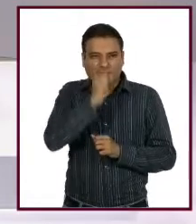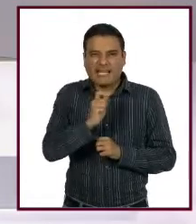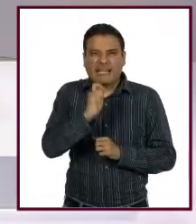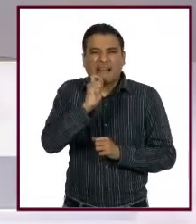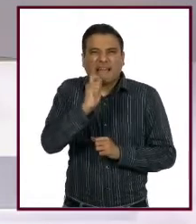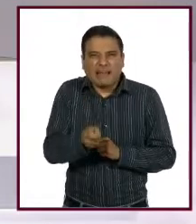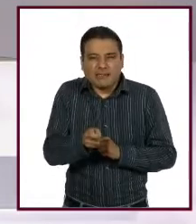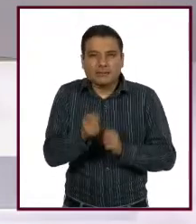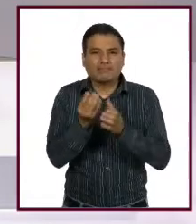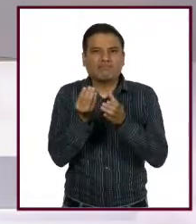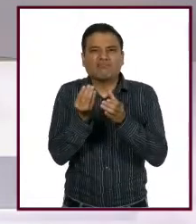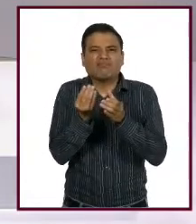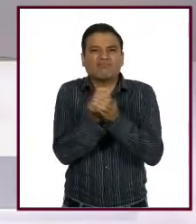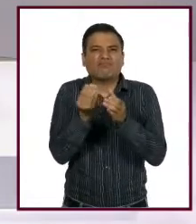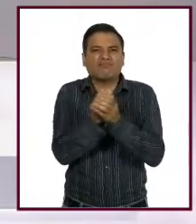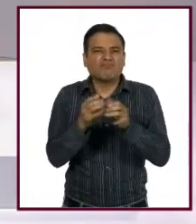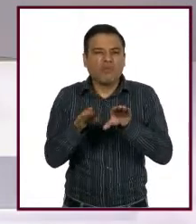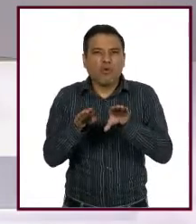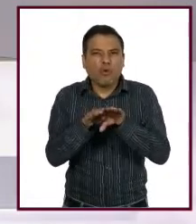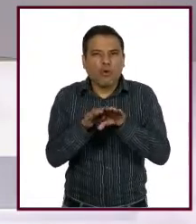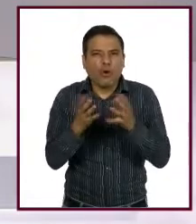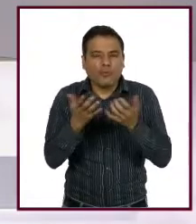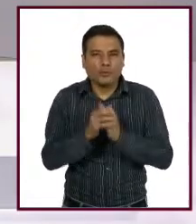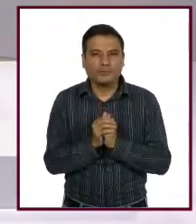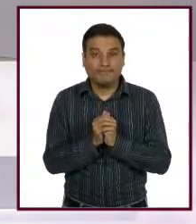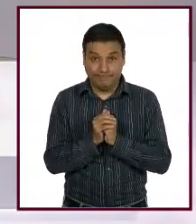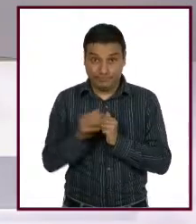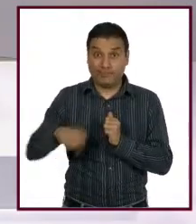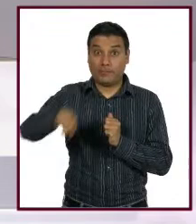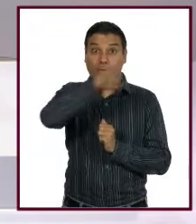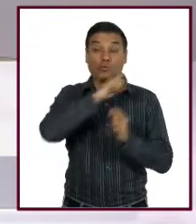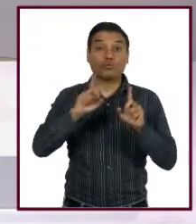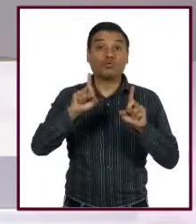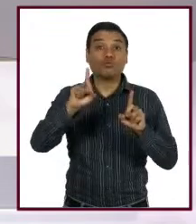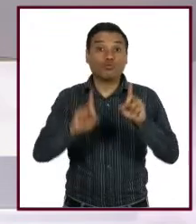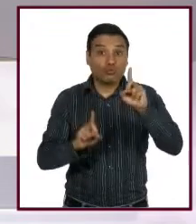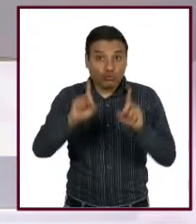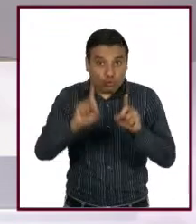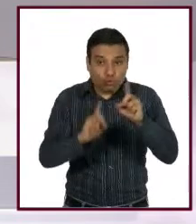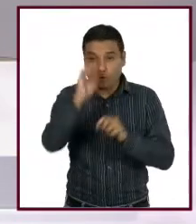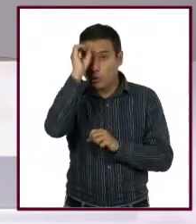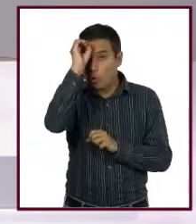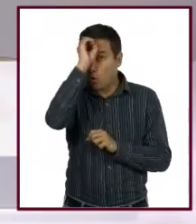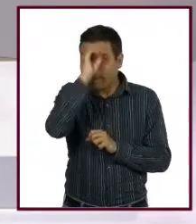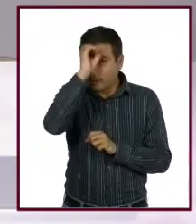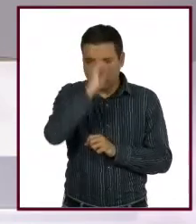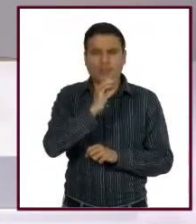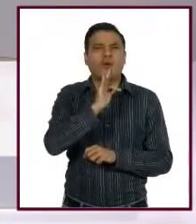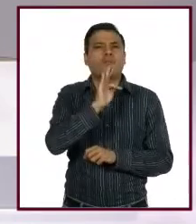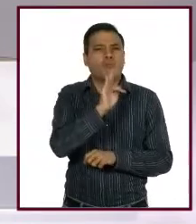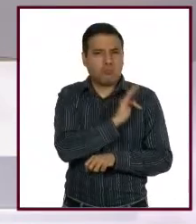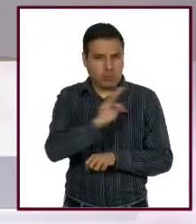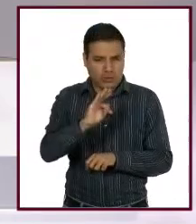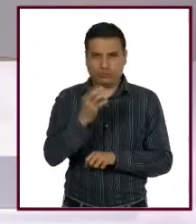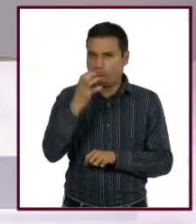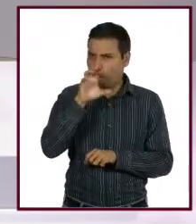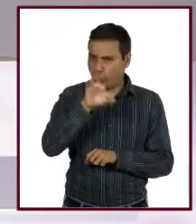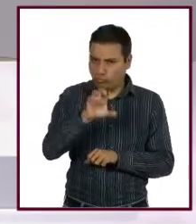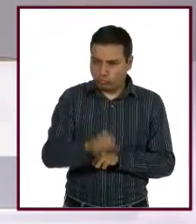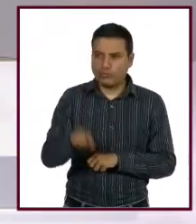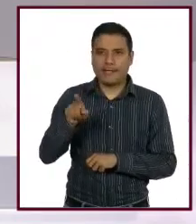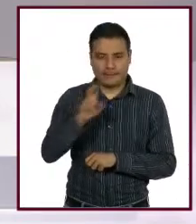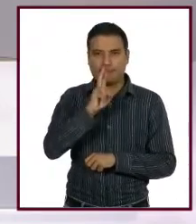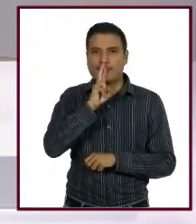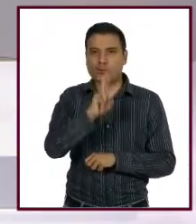su clasificación y recuerden sus dudas, comentarios, sus preguntas al final de cada segmento, el doctor las